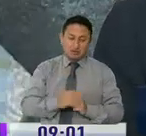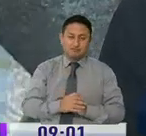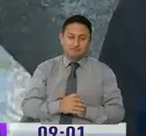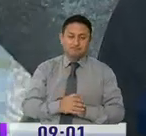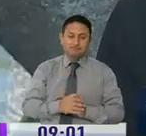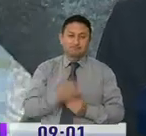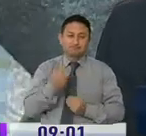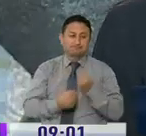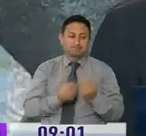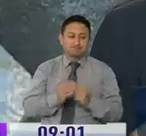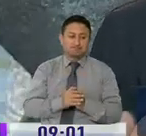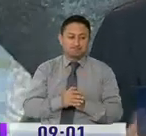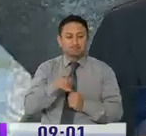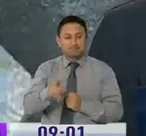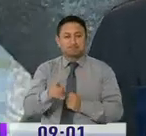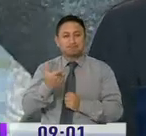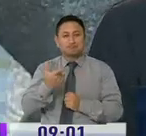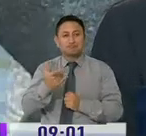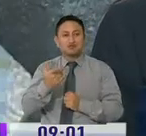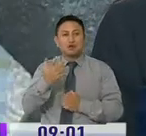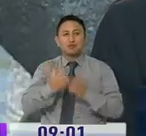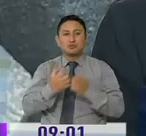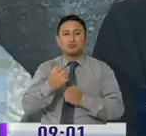corrupción. Tenía ciertas,